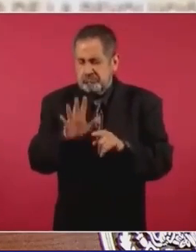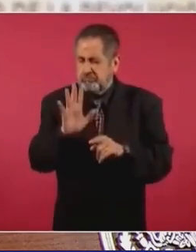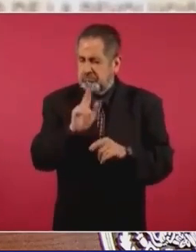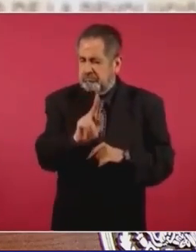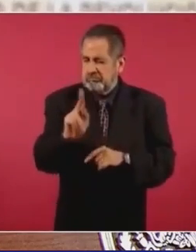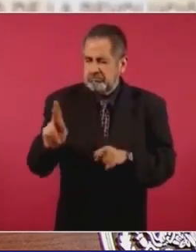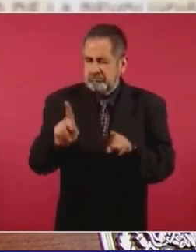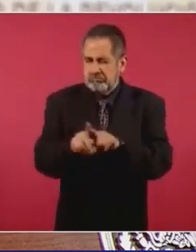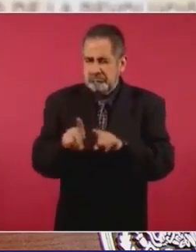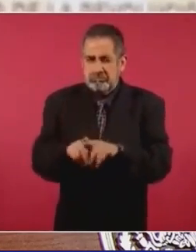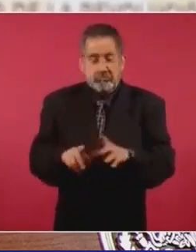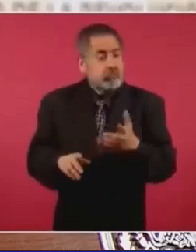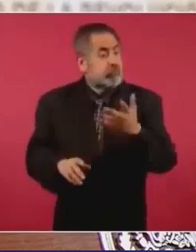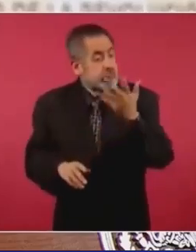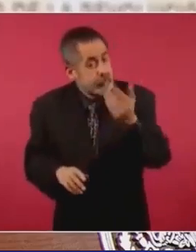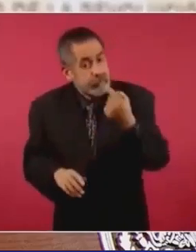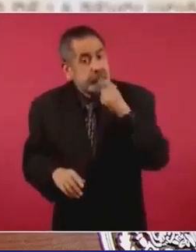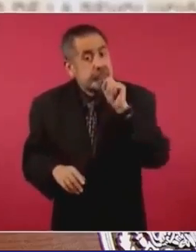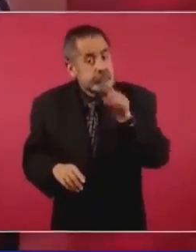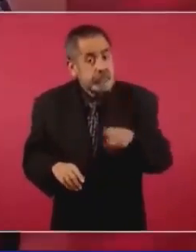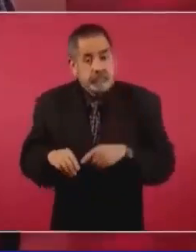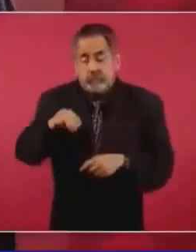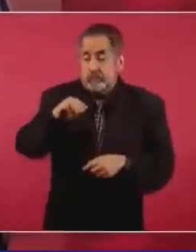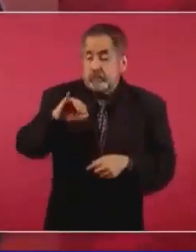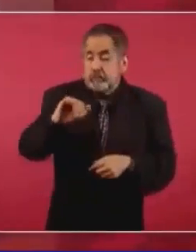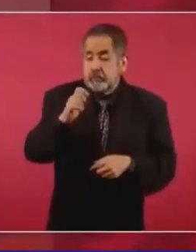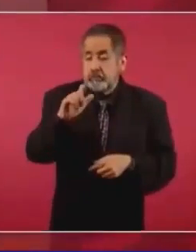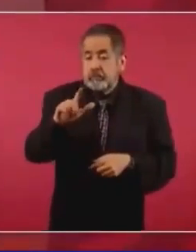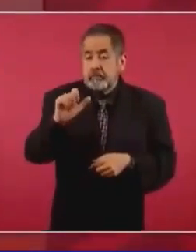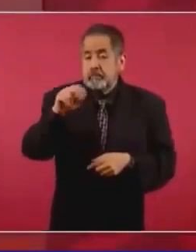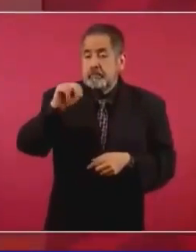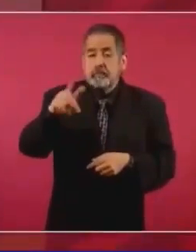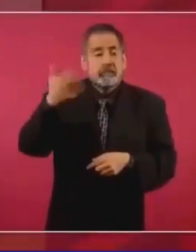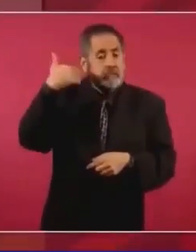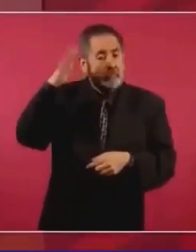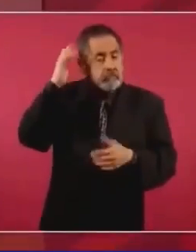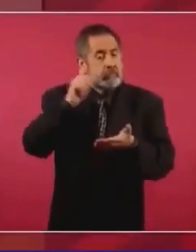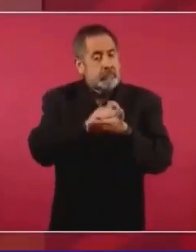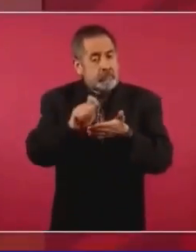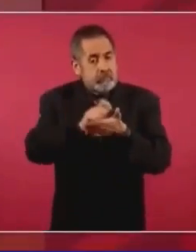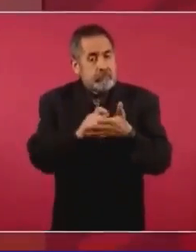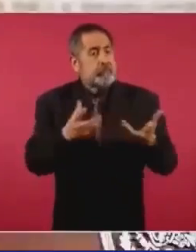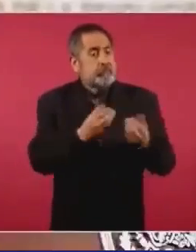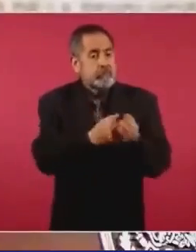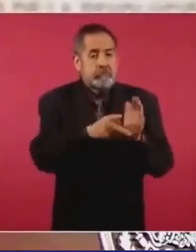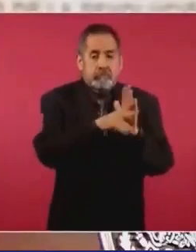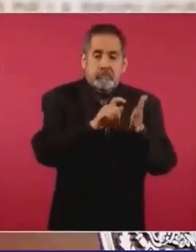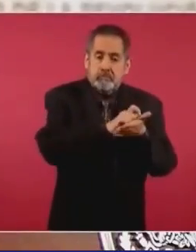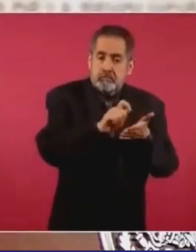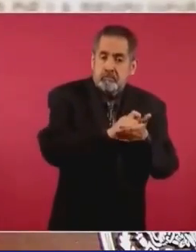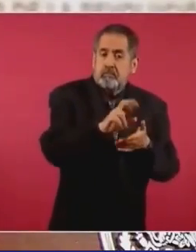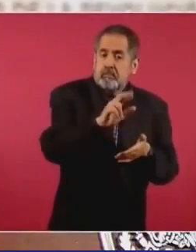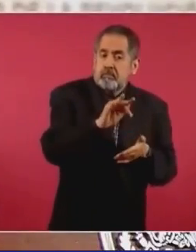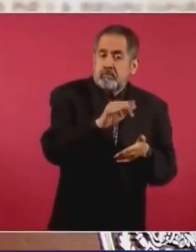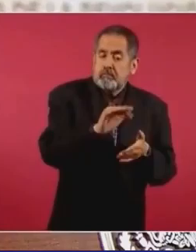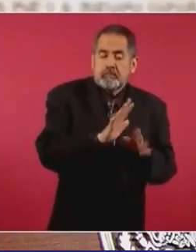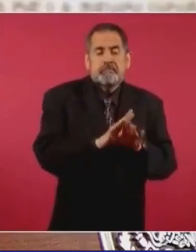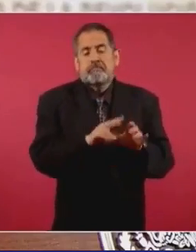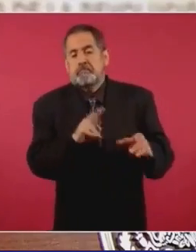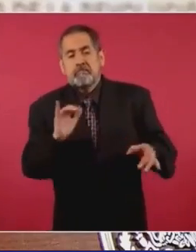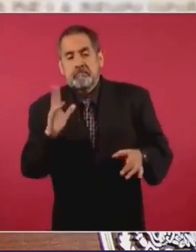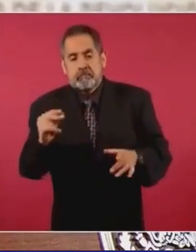parecido a Miguel Ángel. Bueno, Miguel Ángel escribía en el Reforma,